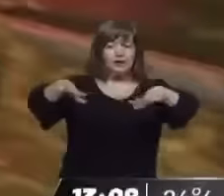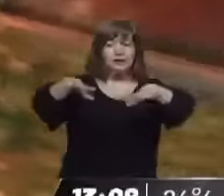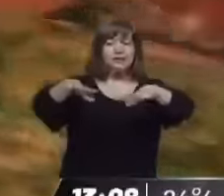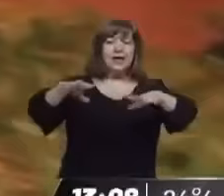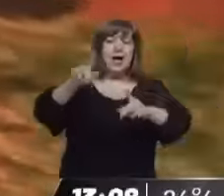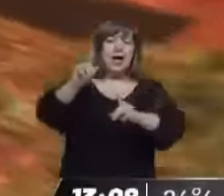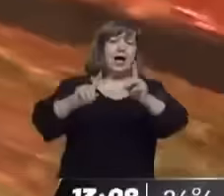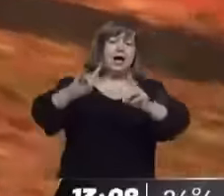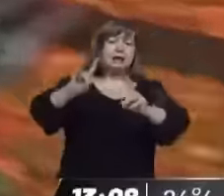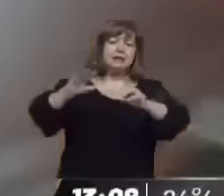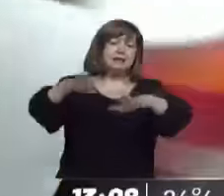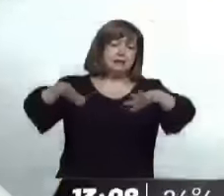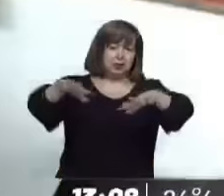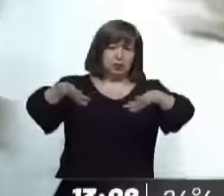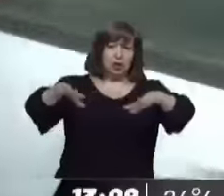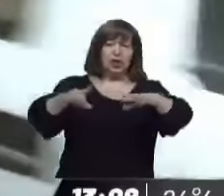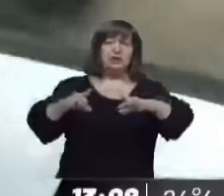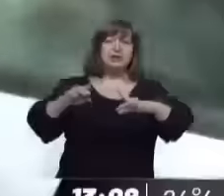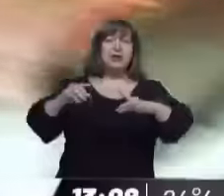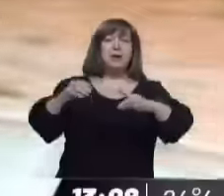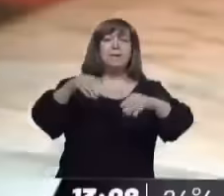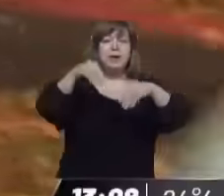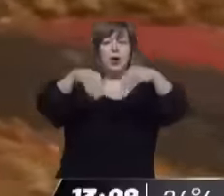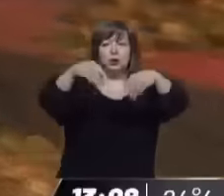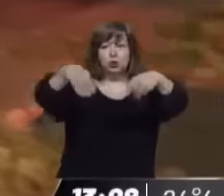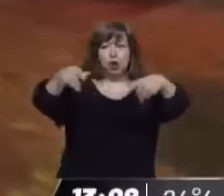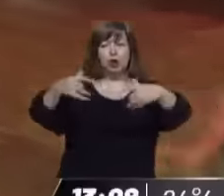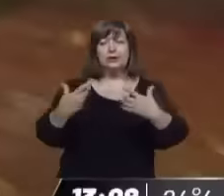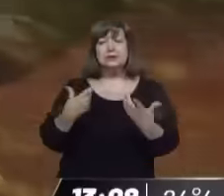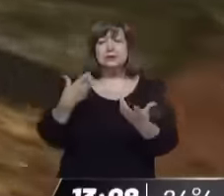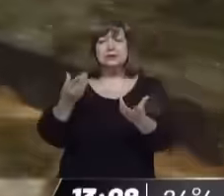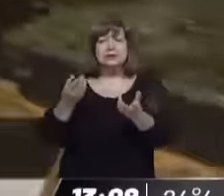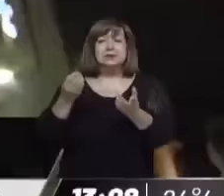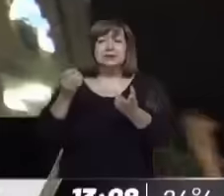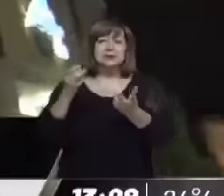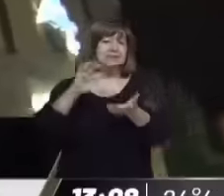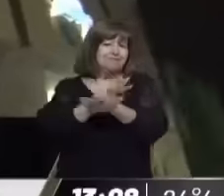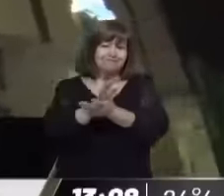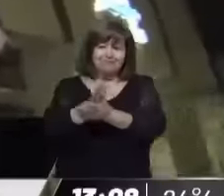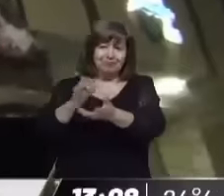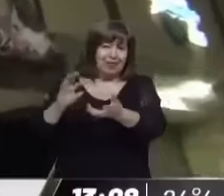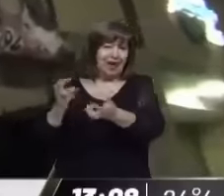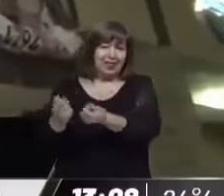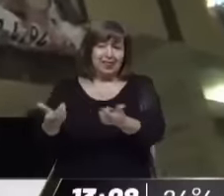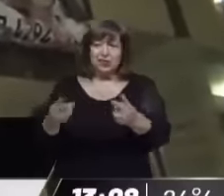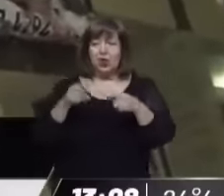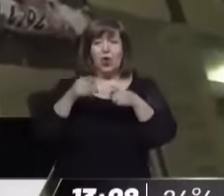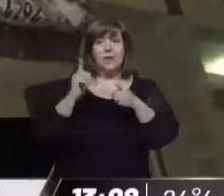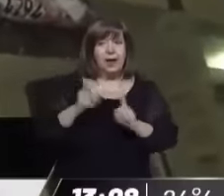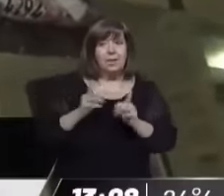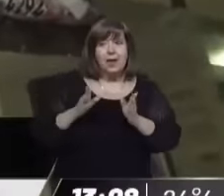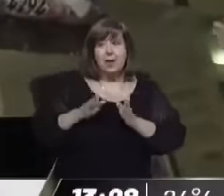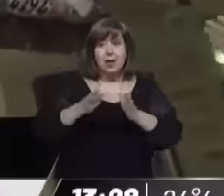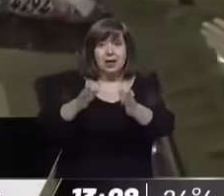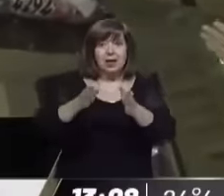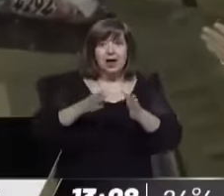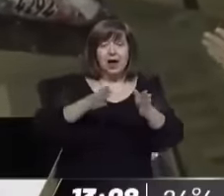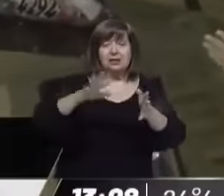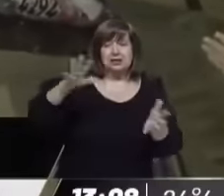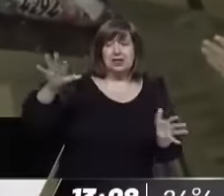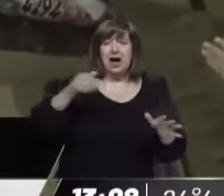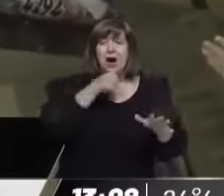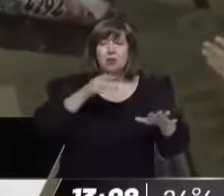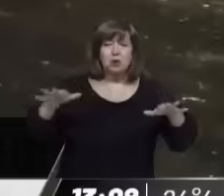perdieron todo lo que tenían. Pero además, la tormenta dejó calles anegadas, algunos problemas en viviendas y cerca de 20 personas que